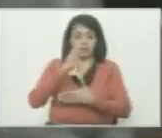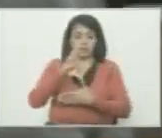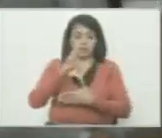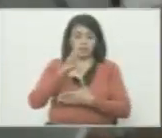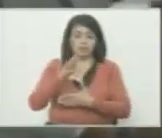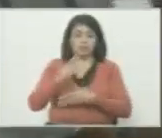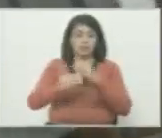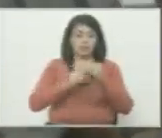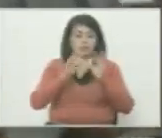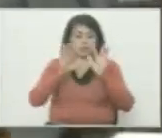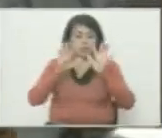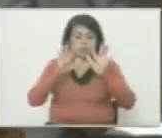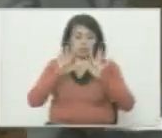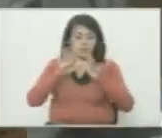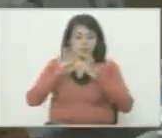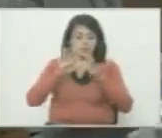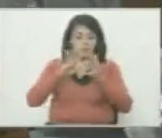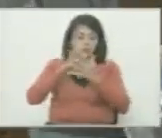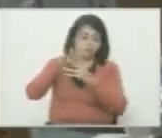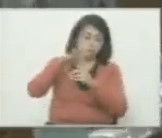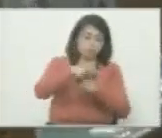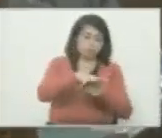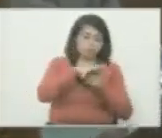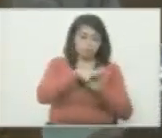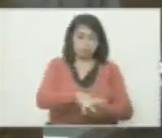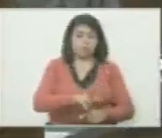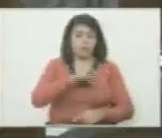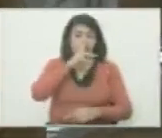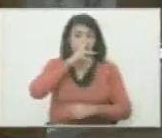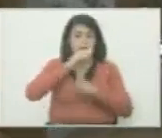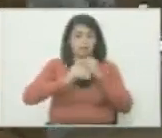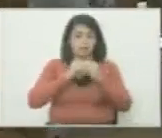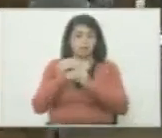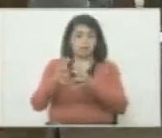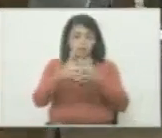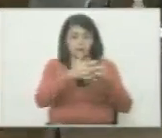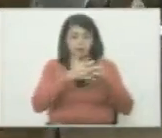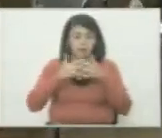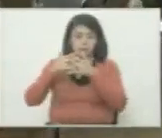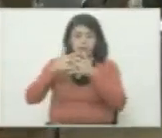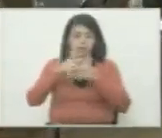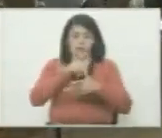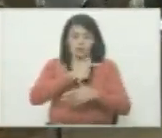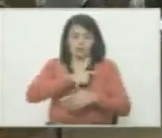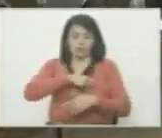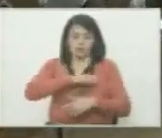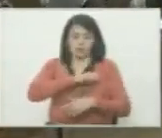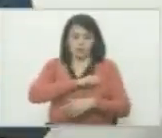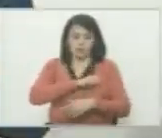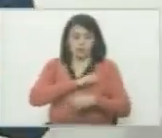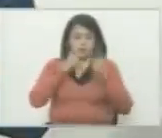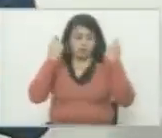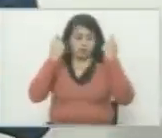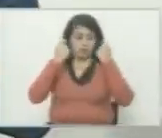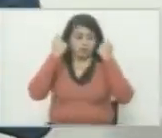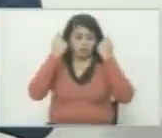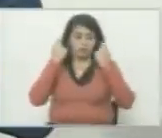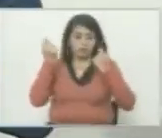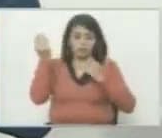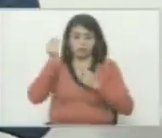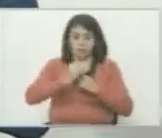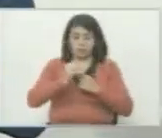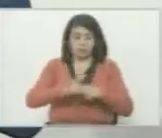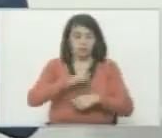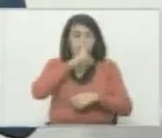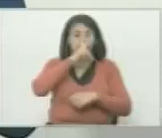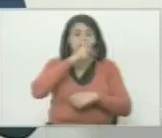que fueron diezmados por la acción brutal del imperialismo español, que promovieron el mayor